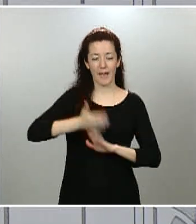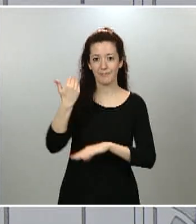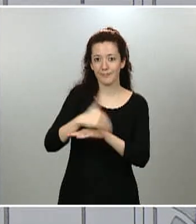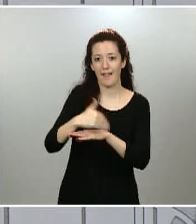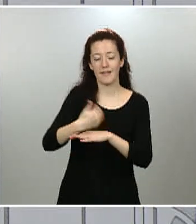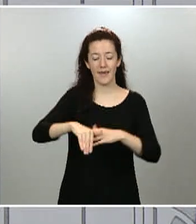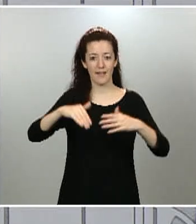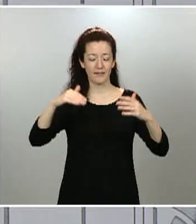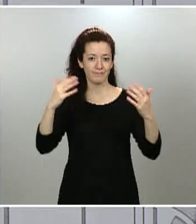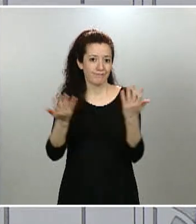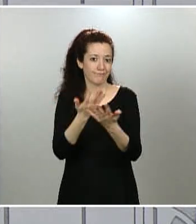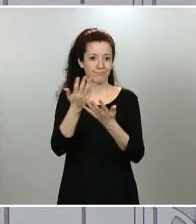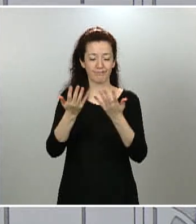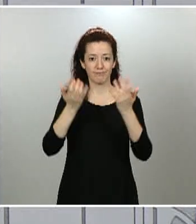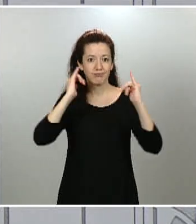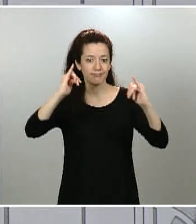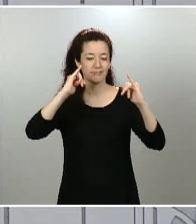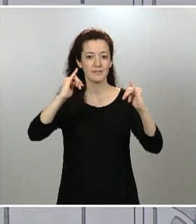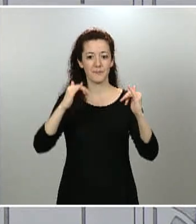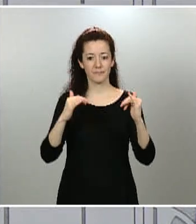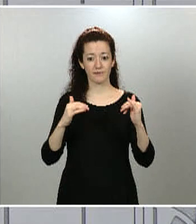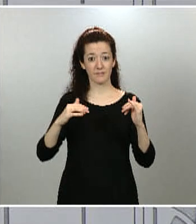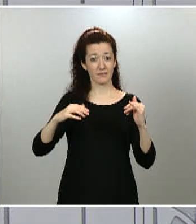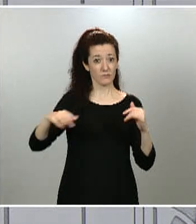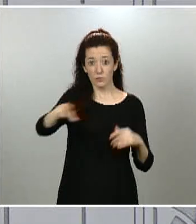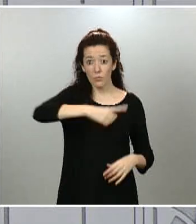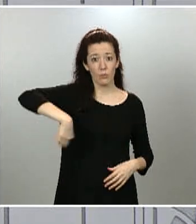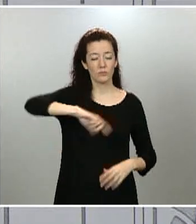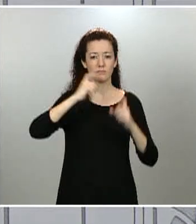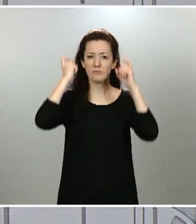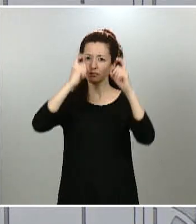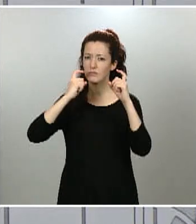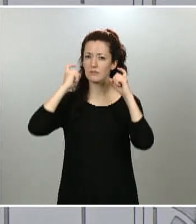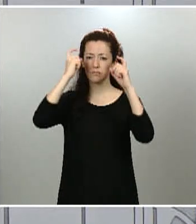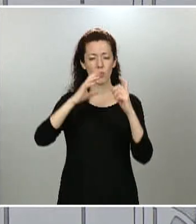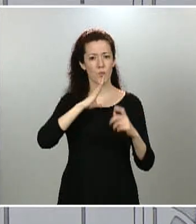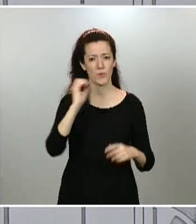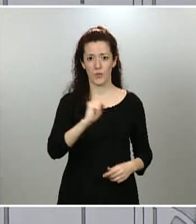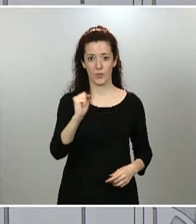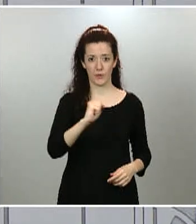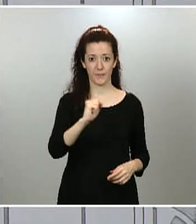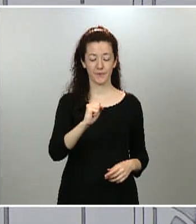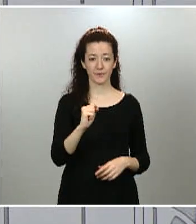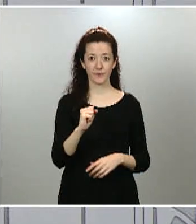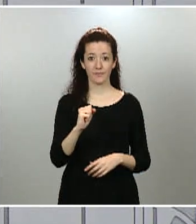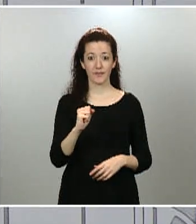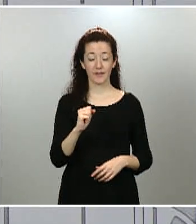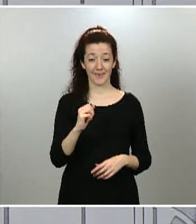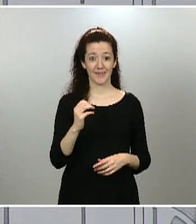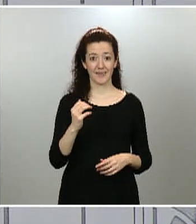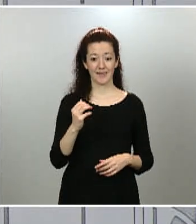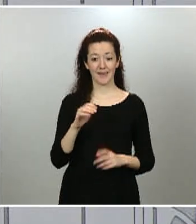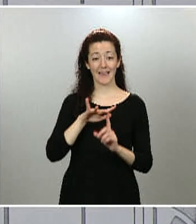hecho un esfuerzo entre todos excepcional, y estamos bajando el número de nuevos casos